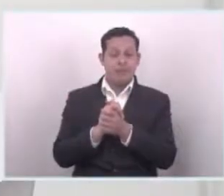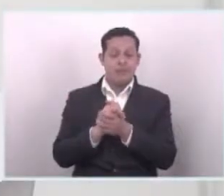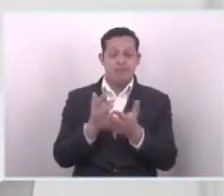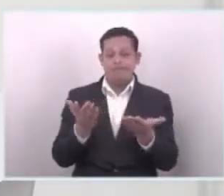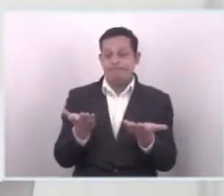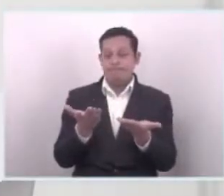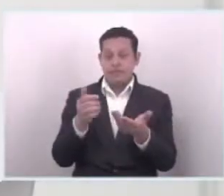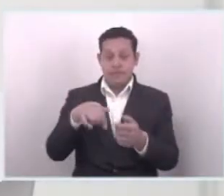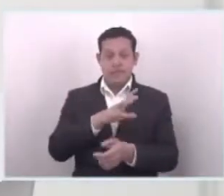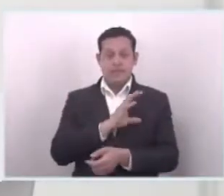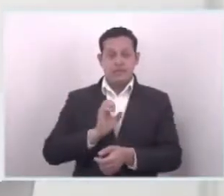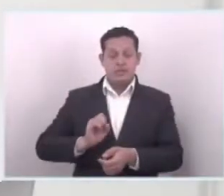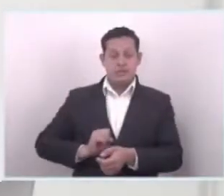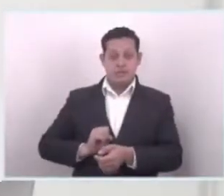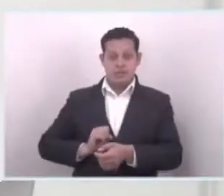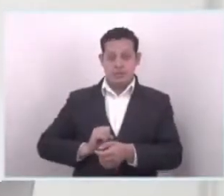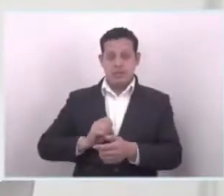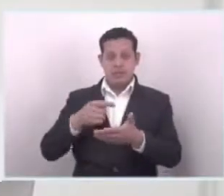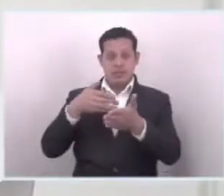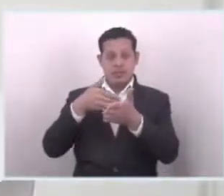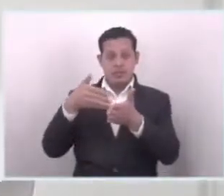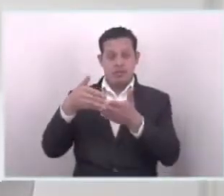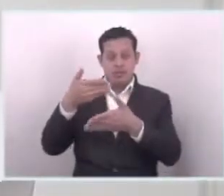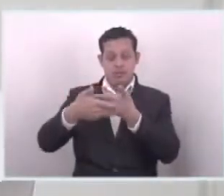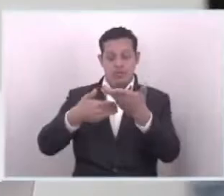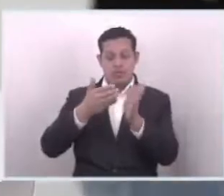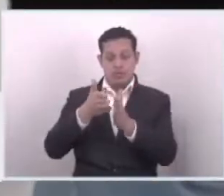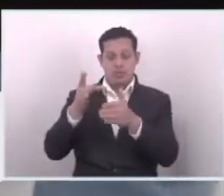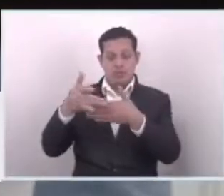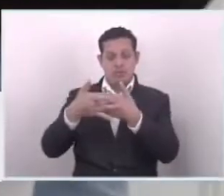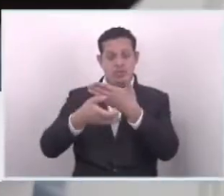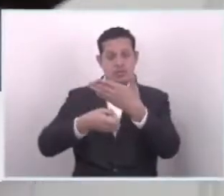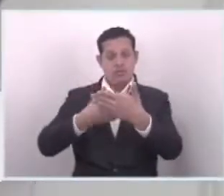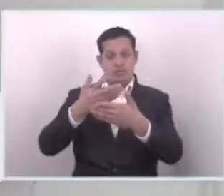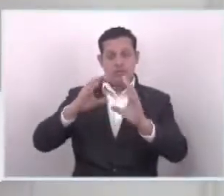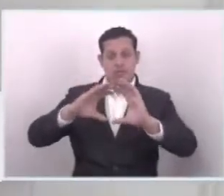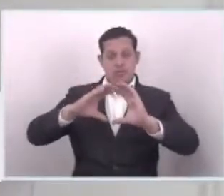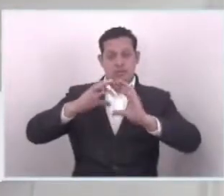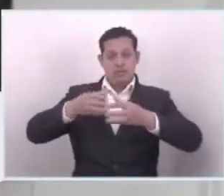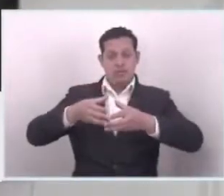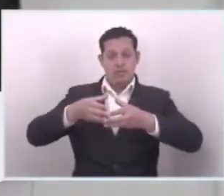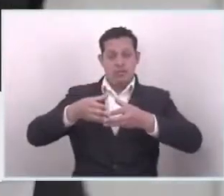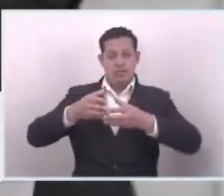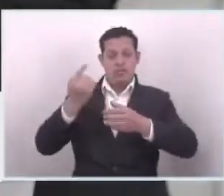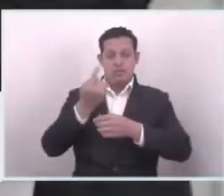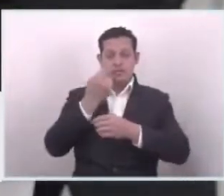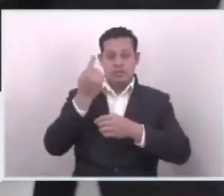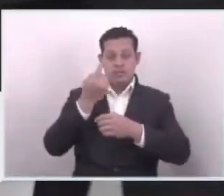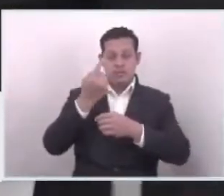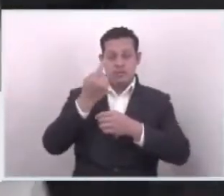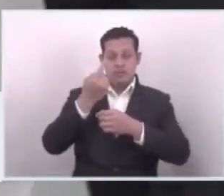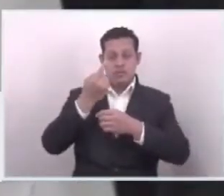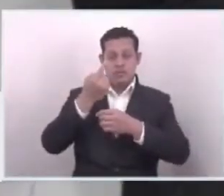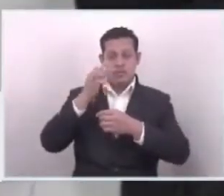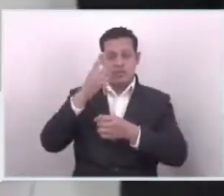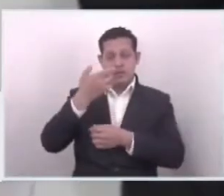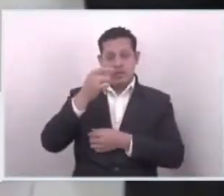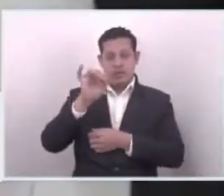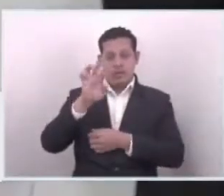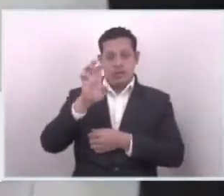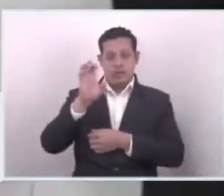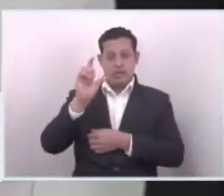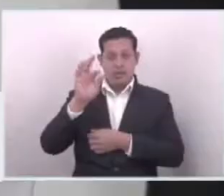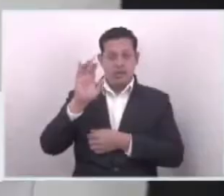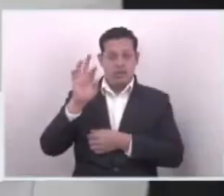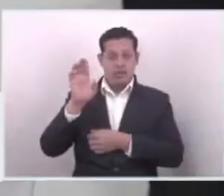Bueno, en El Salvador estamos iniciando un proceso de modernización en el sector, no solo hidrocarburífero, sino que todo el sector